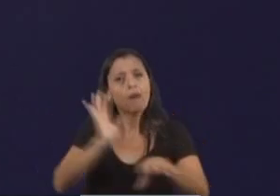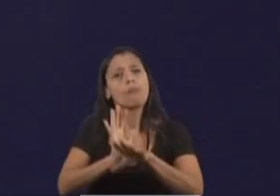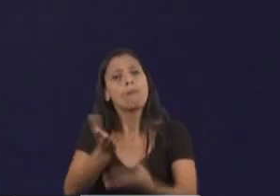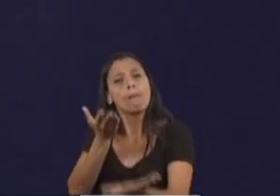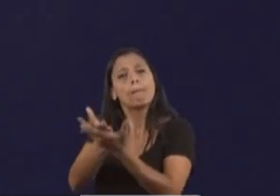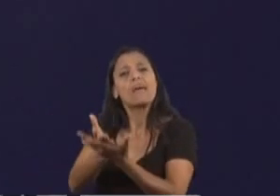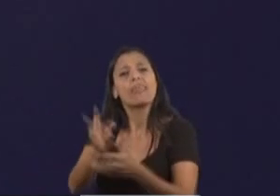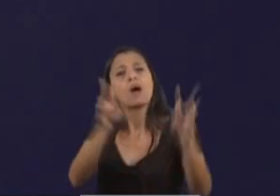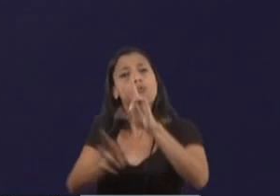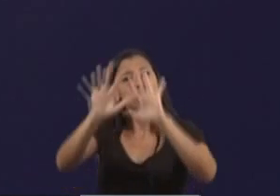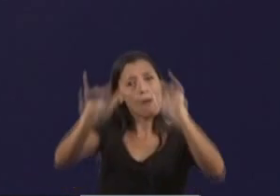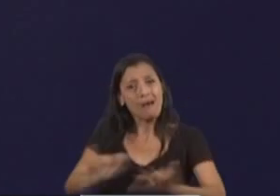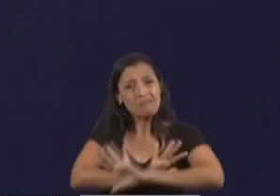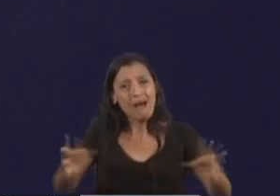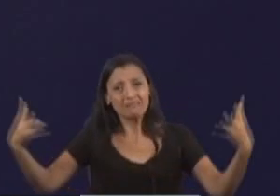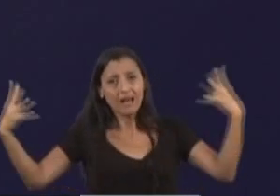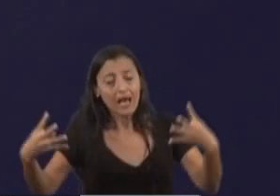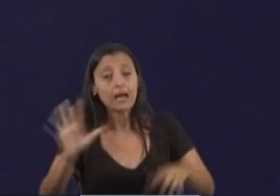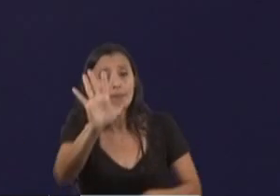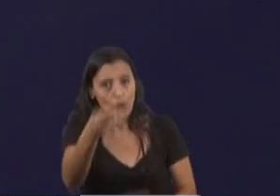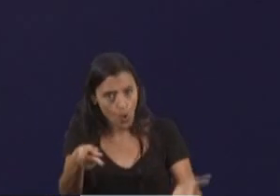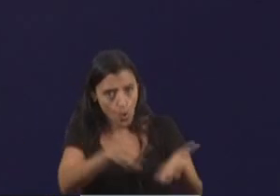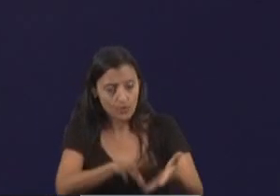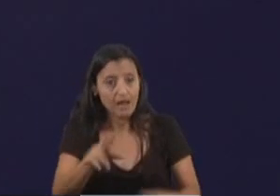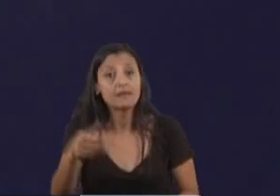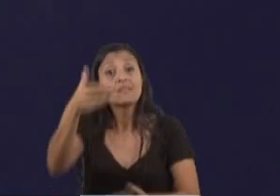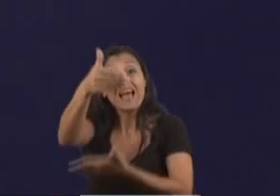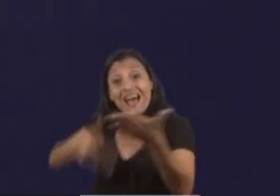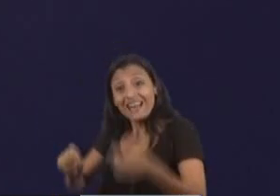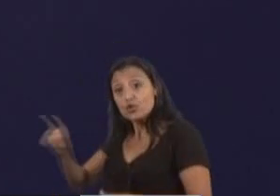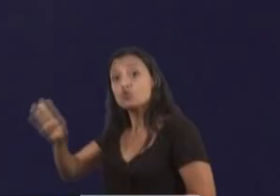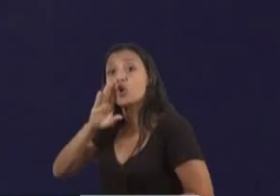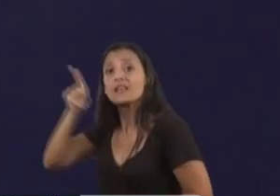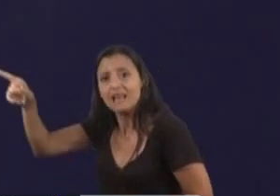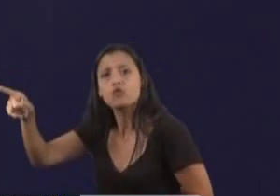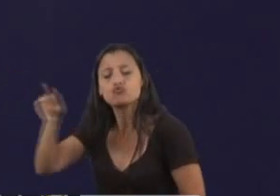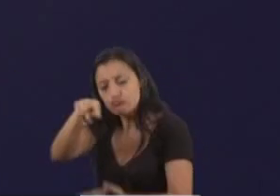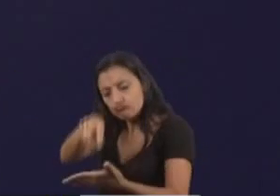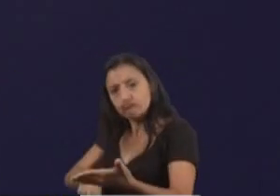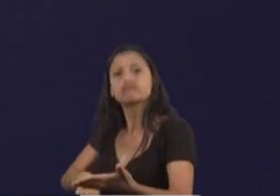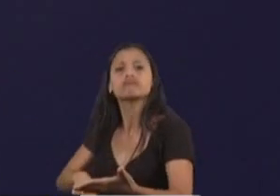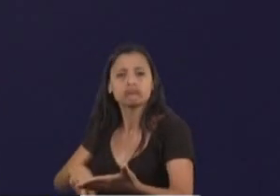el llamado a la paz entendíamos que la resolución de Estados Unidos tenía un condimento de